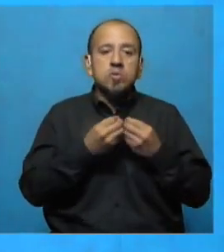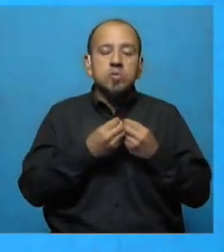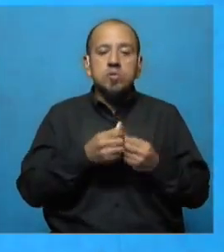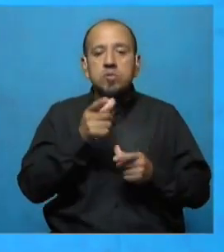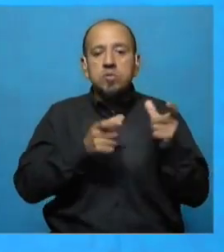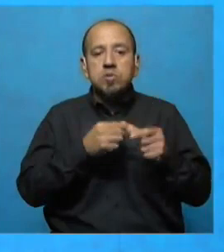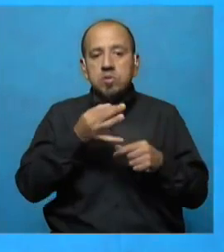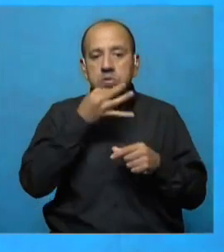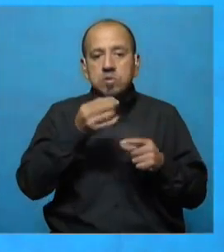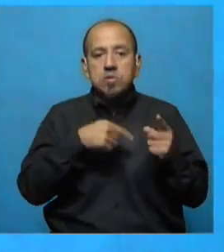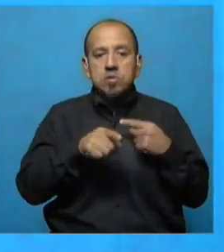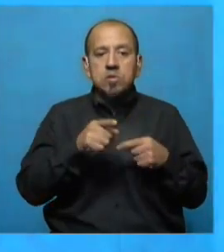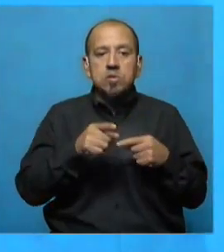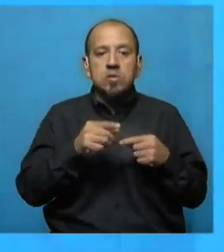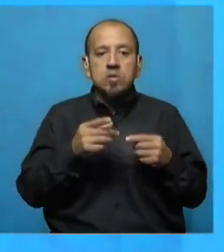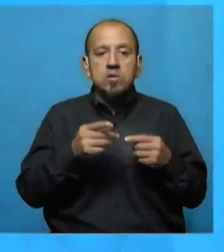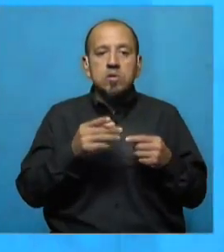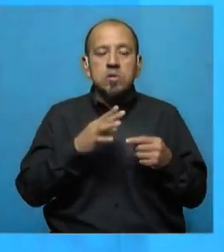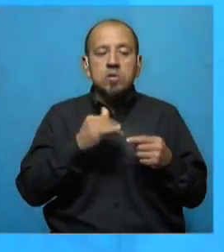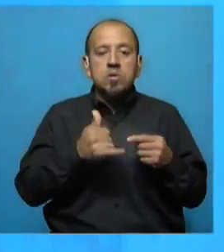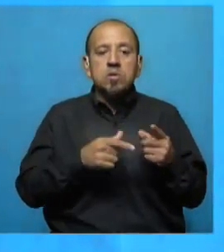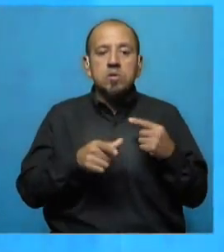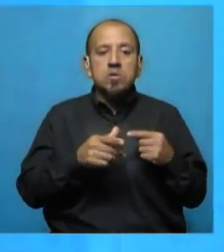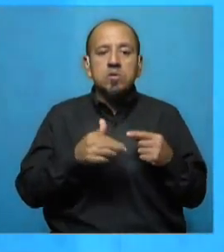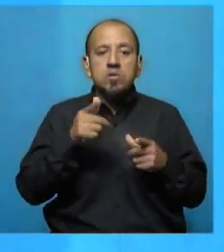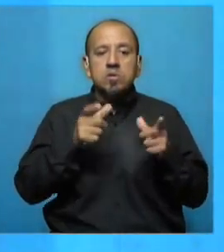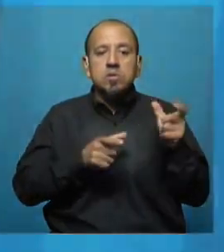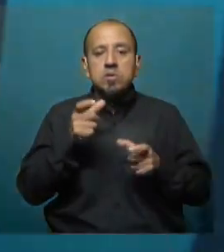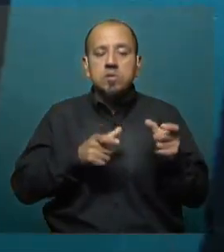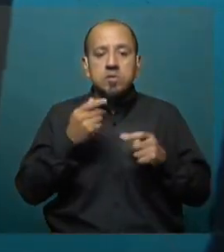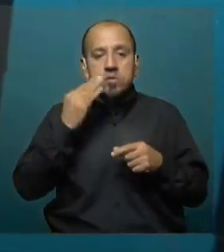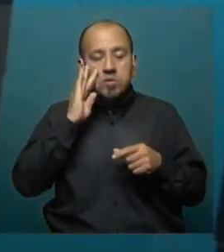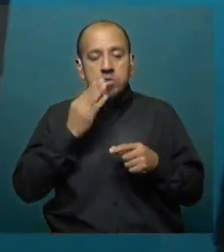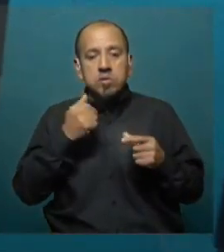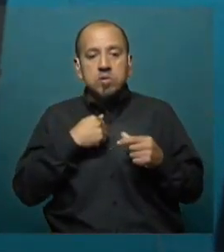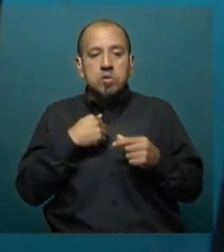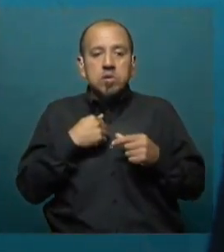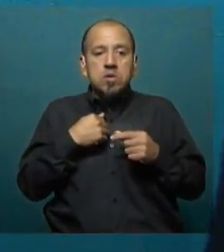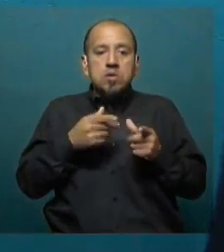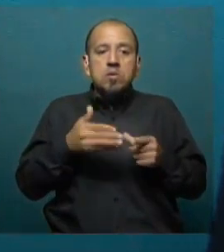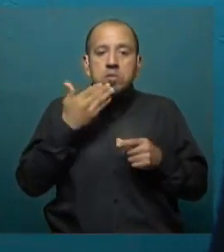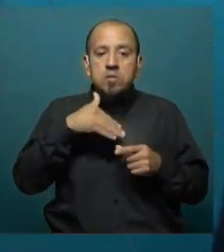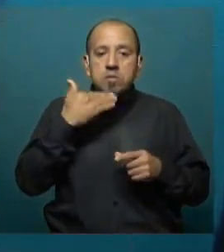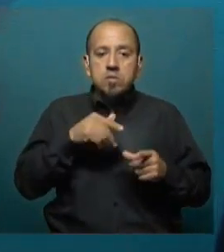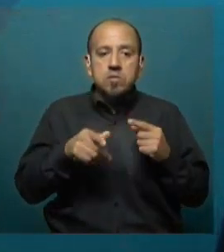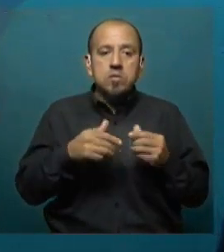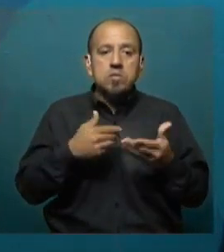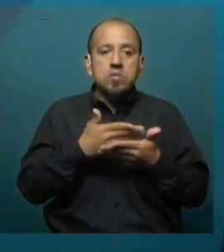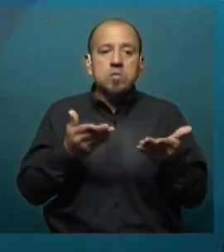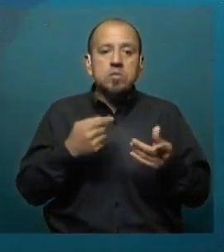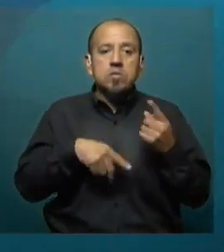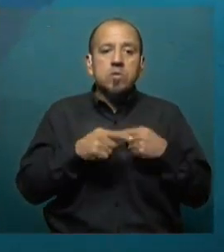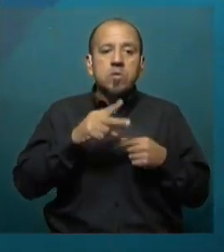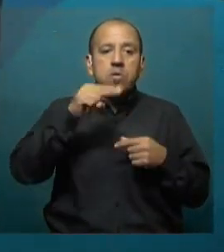atención a lo que vos le decís vos tenés que tener sustancia la gente te tiene que conocer yo la verdad que no entiendo esa cosa de tratar de pasar como